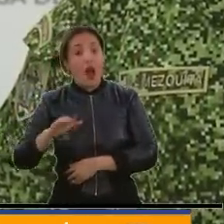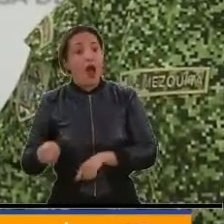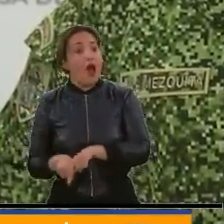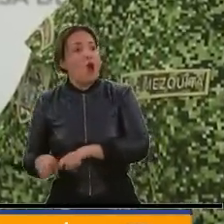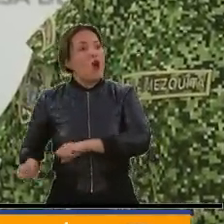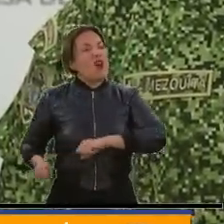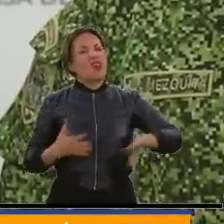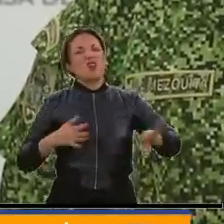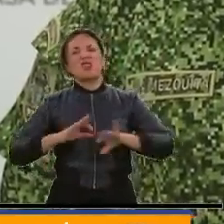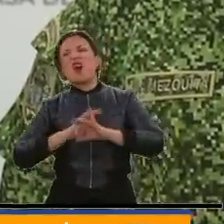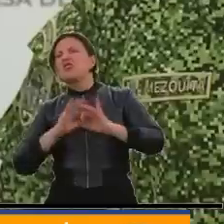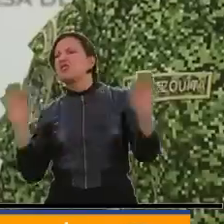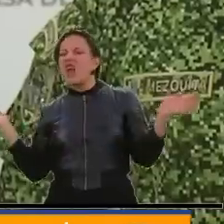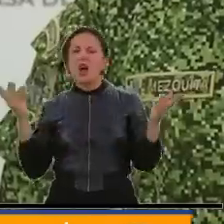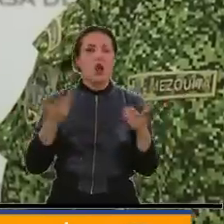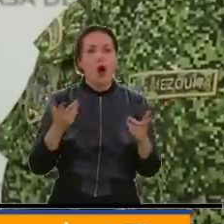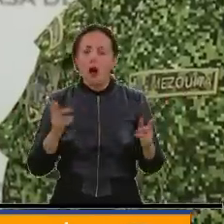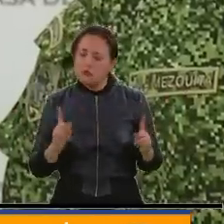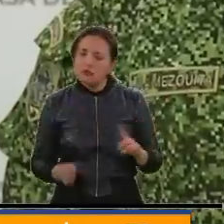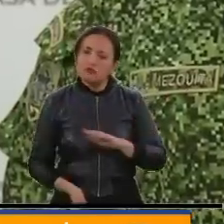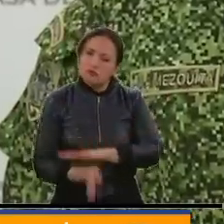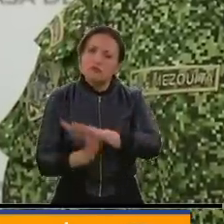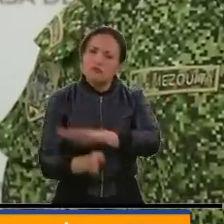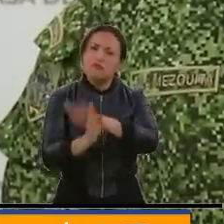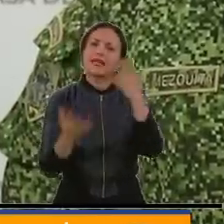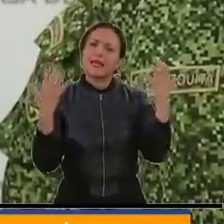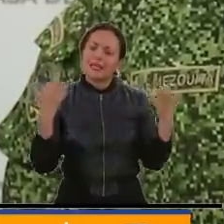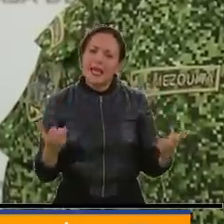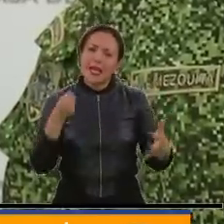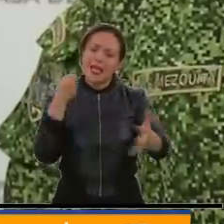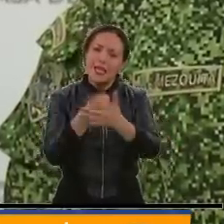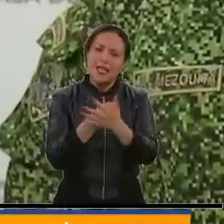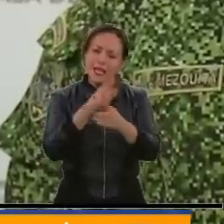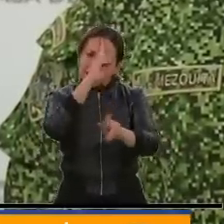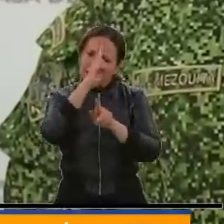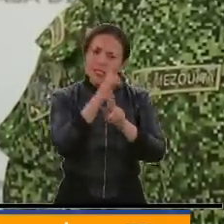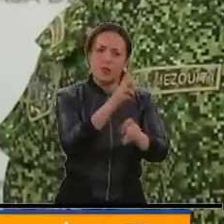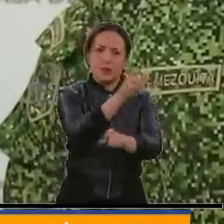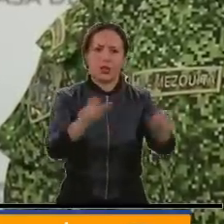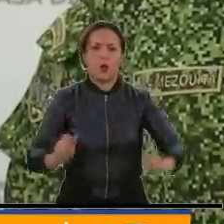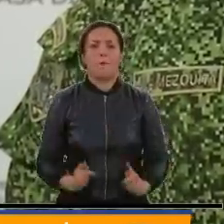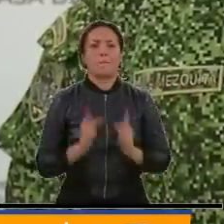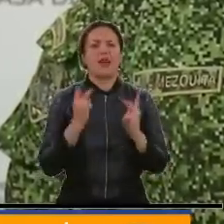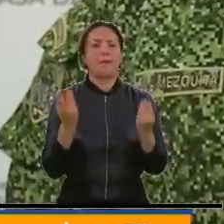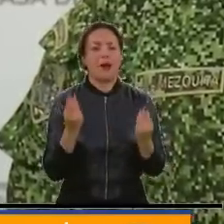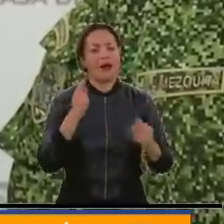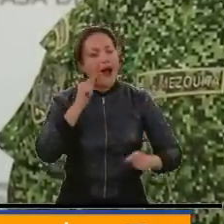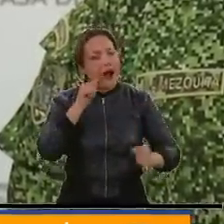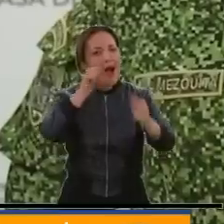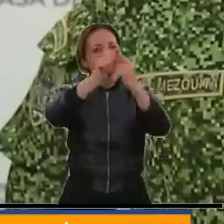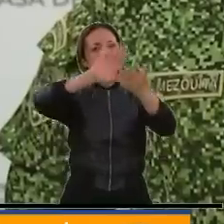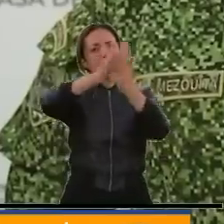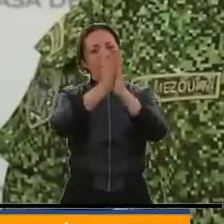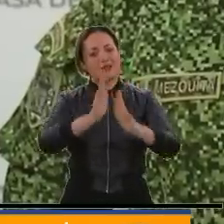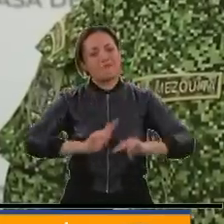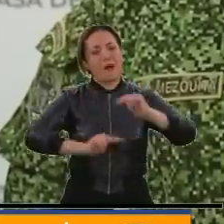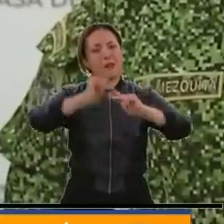ninguna circunstancia, a la búsqueda del respeto por la vida para construir la paz